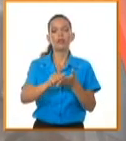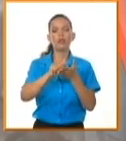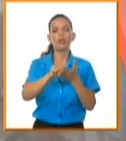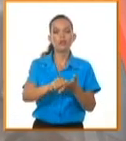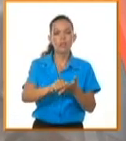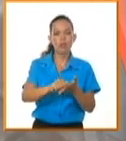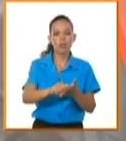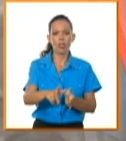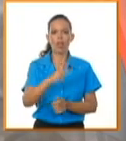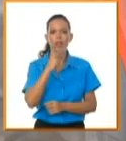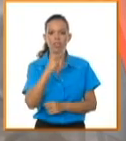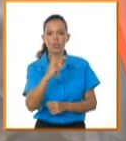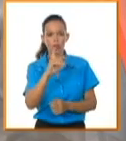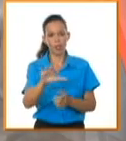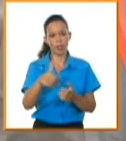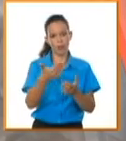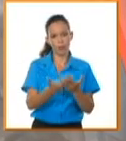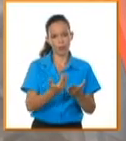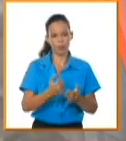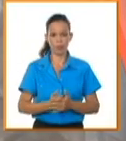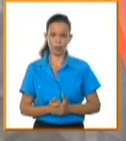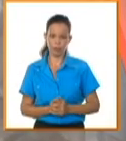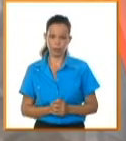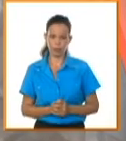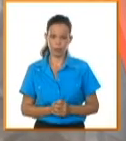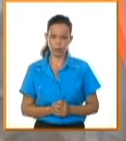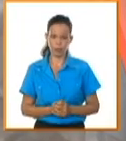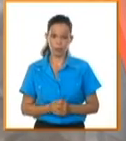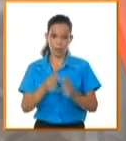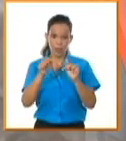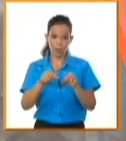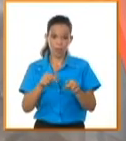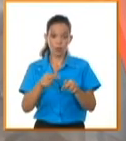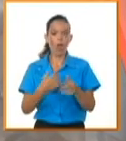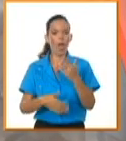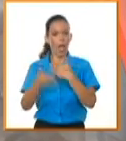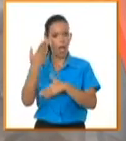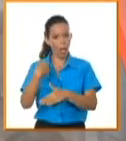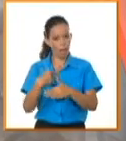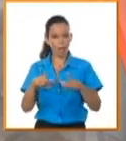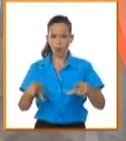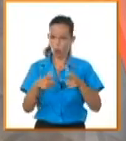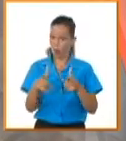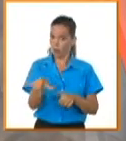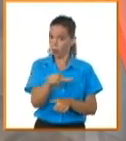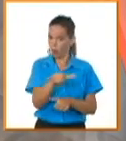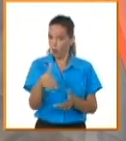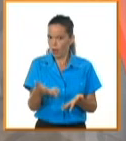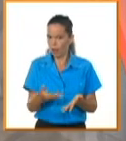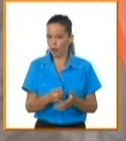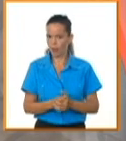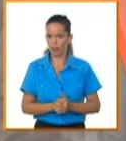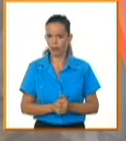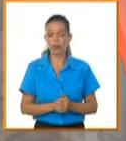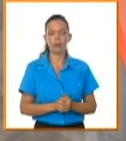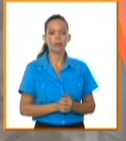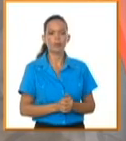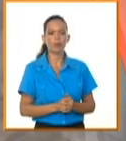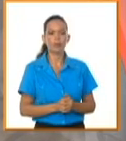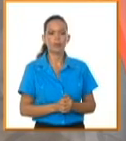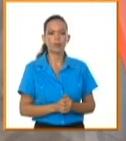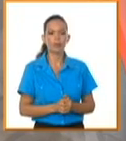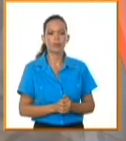los actores económicos eso incluso es una práctica que anteriormente el banco usaba después la la banca esta diríamos